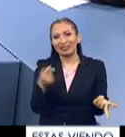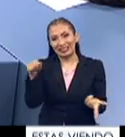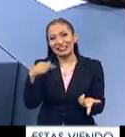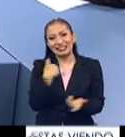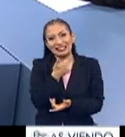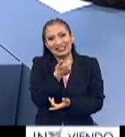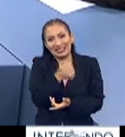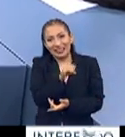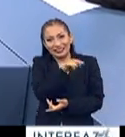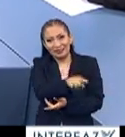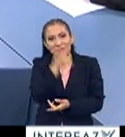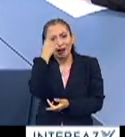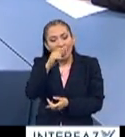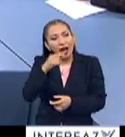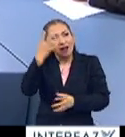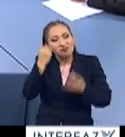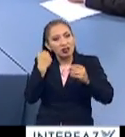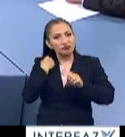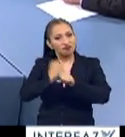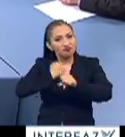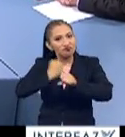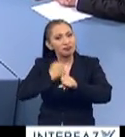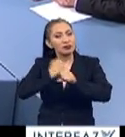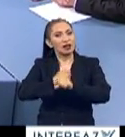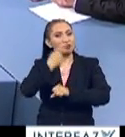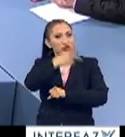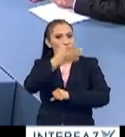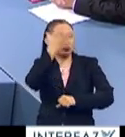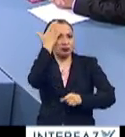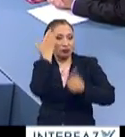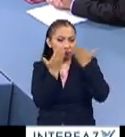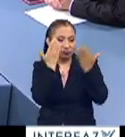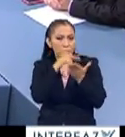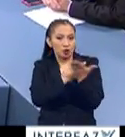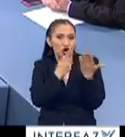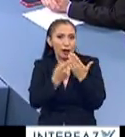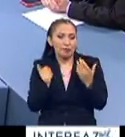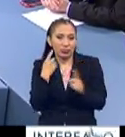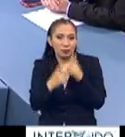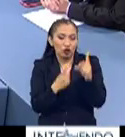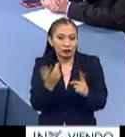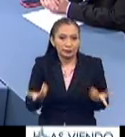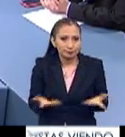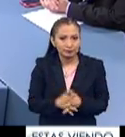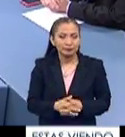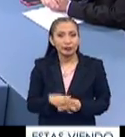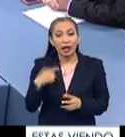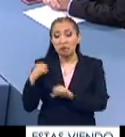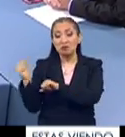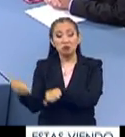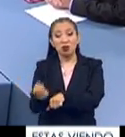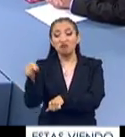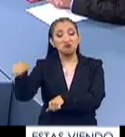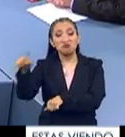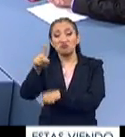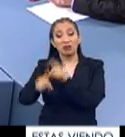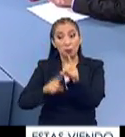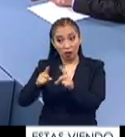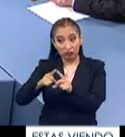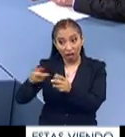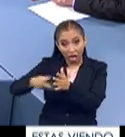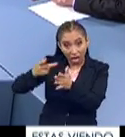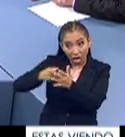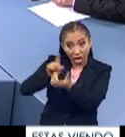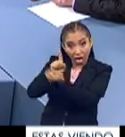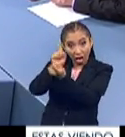de esta forma, pues para que vayan desarrollando y vayan poniendo en práctica los programas que nosotros les ofrecemos dentro de la universidad. El béisbol no es un deporte